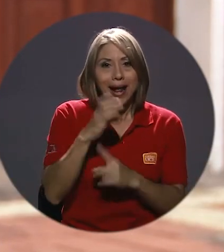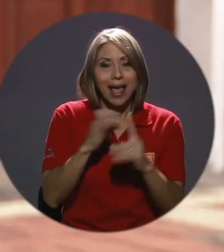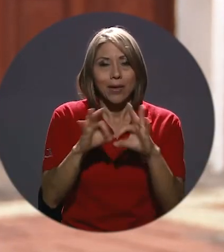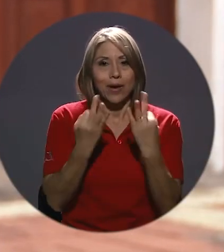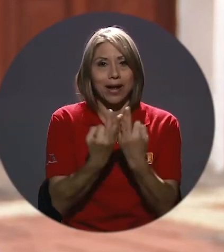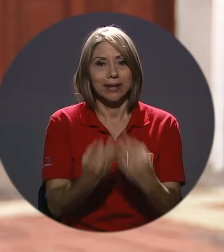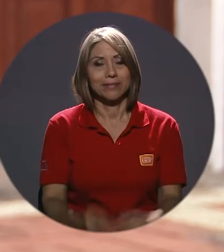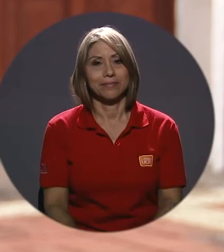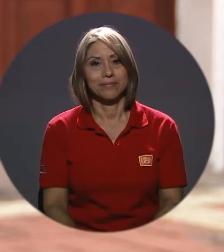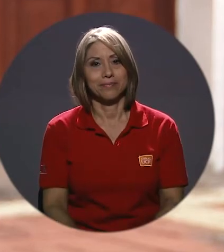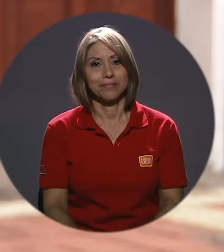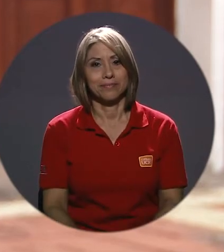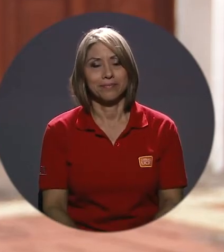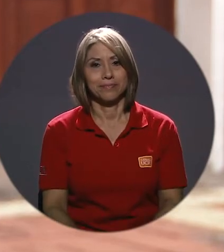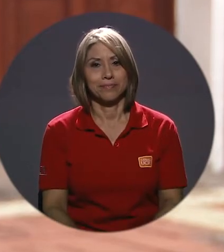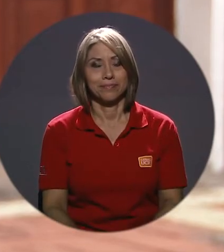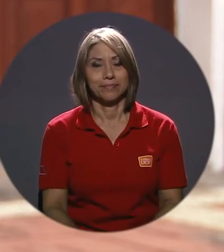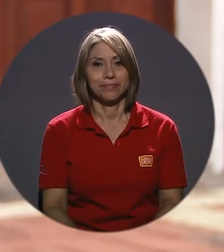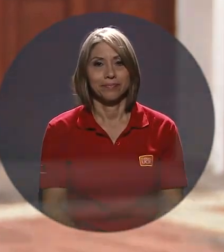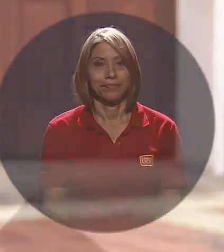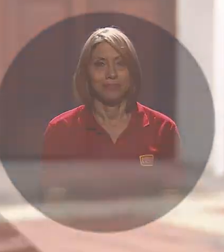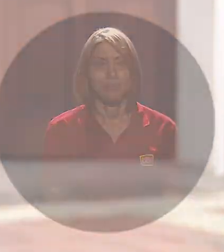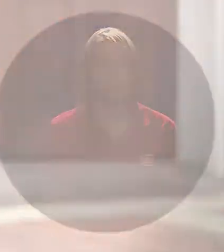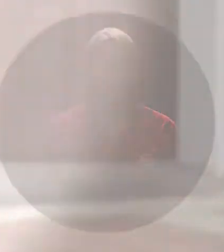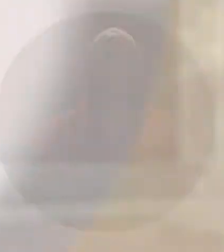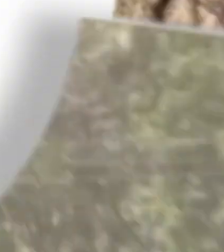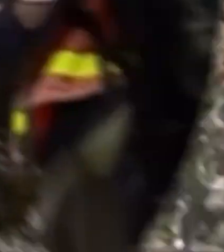dinerito que entra mensualmente a cada hogar.